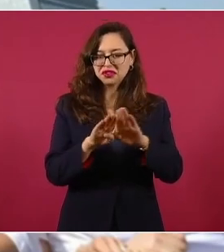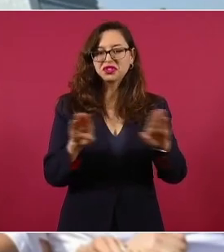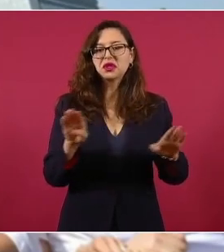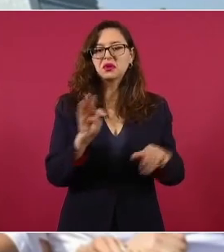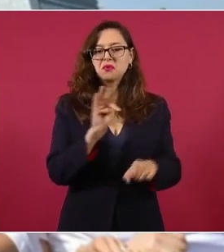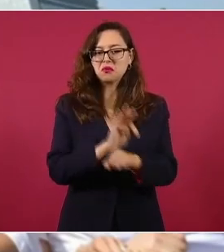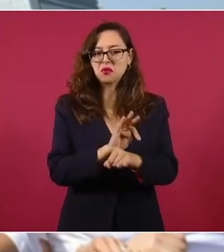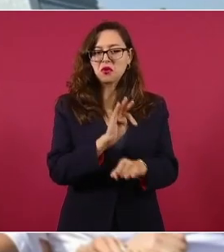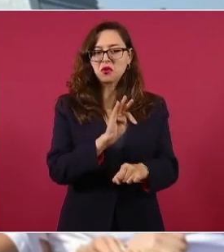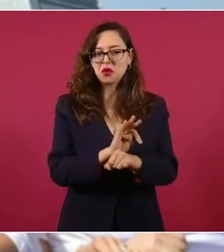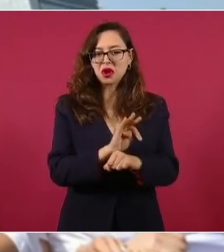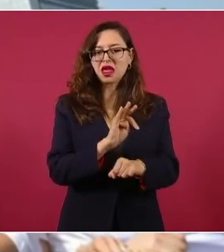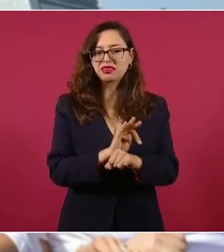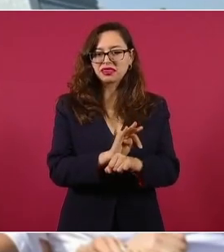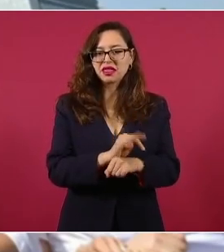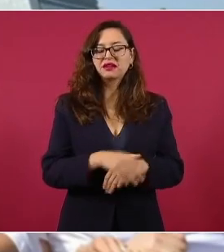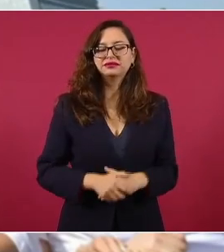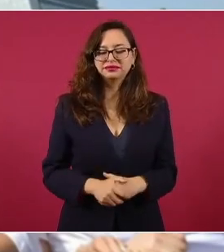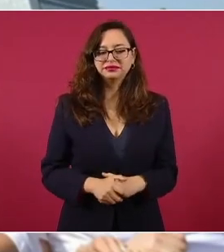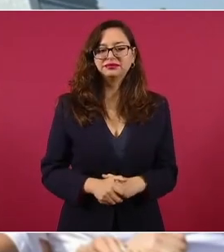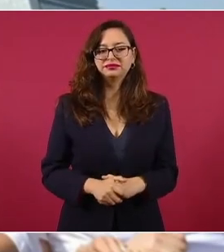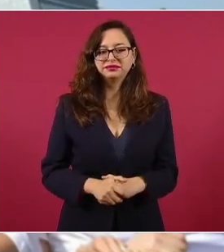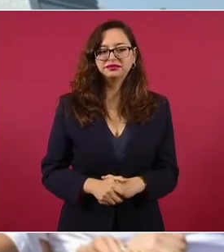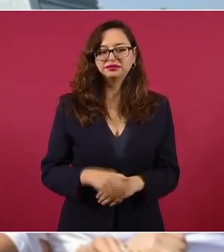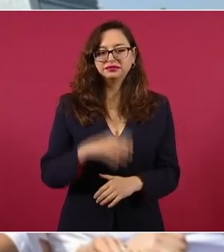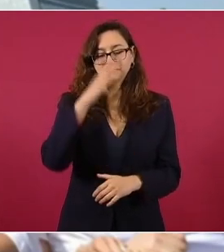está Moreira también.